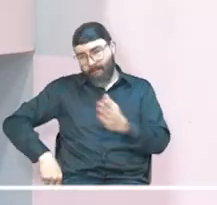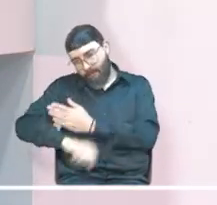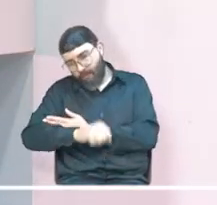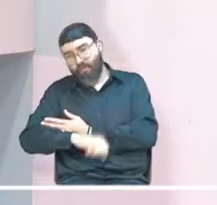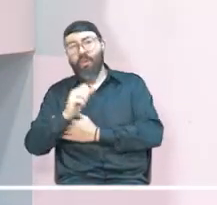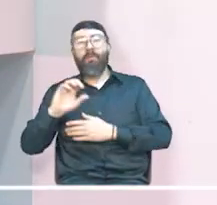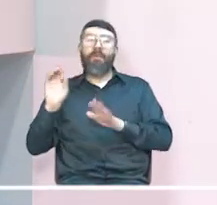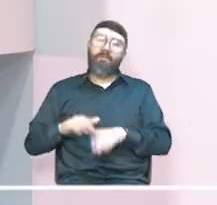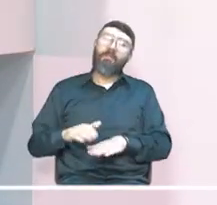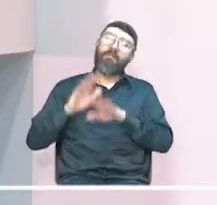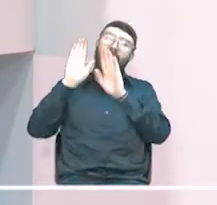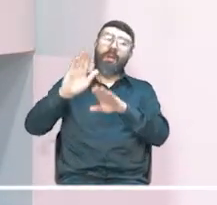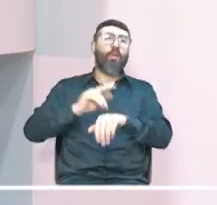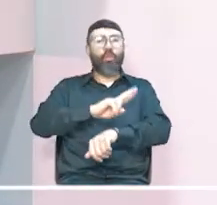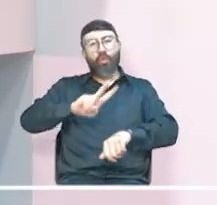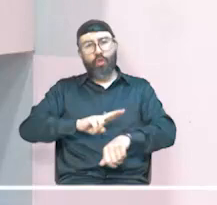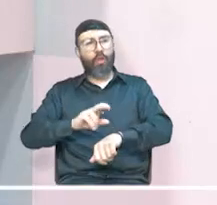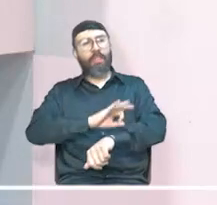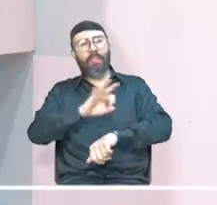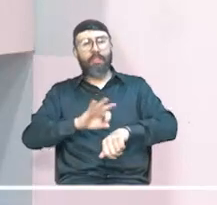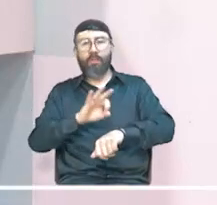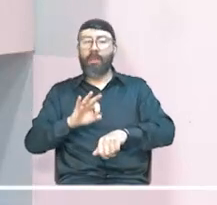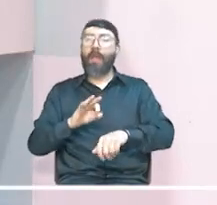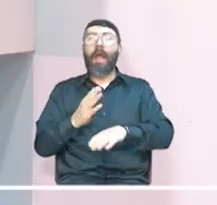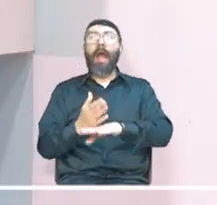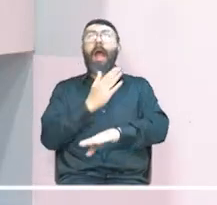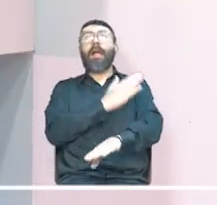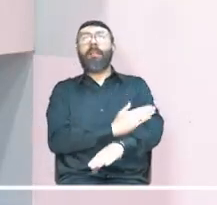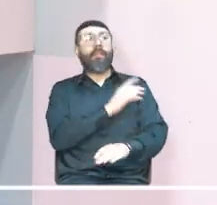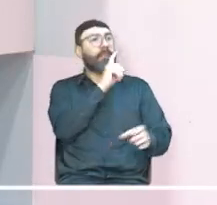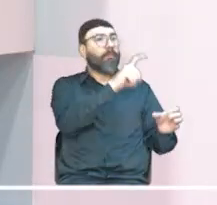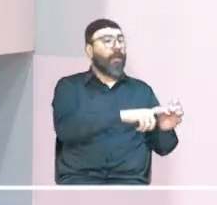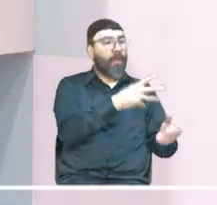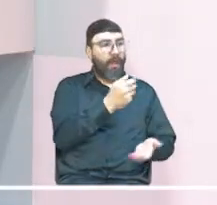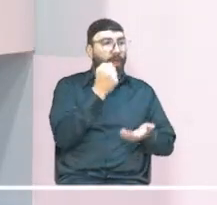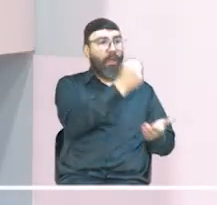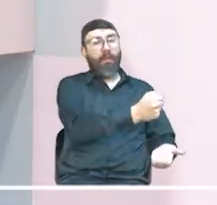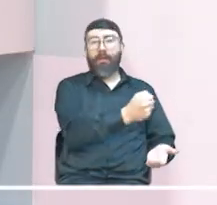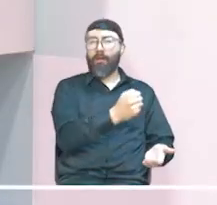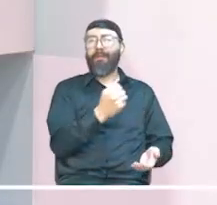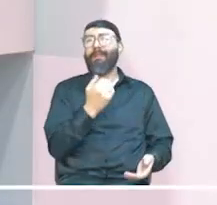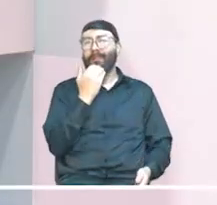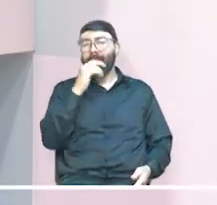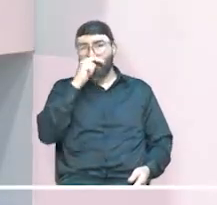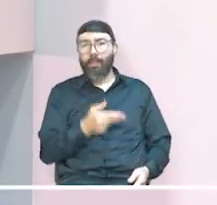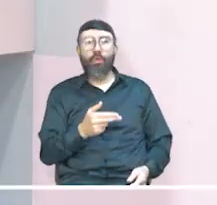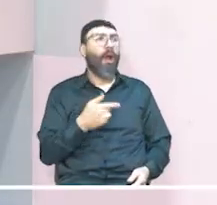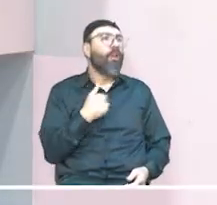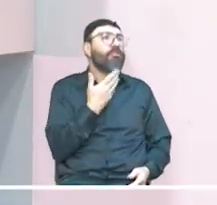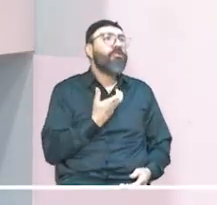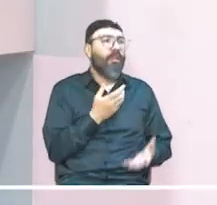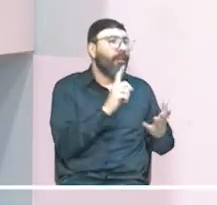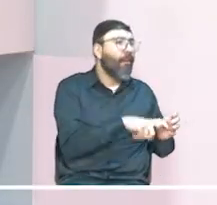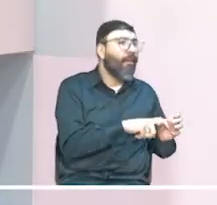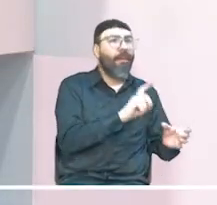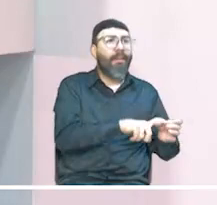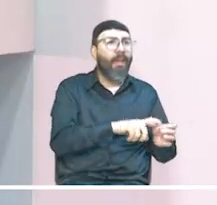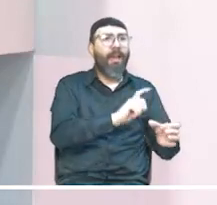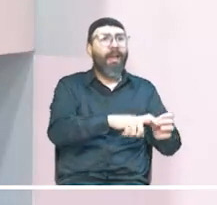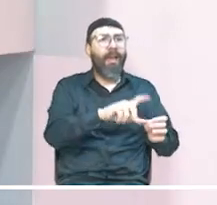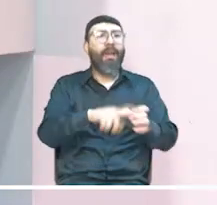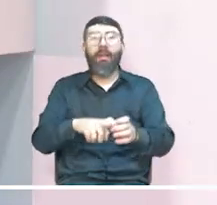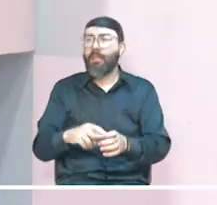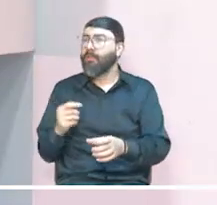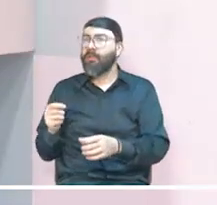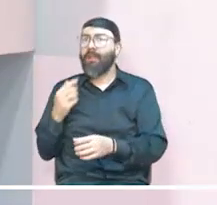vaya 2 o 3 horas antes de asumir un costo, por ejemplo, de los niños son muy antojados de muchas cositas, entonces ven un deporte y ya